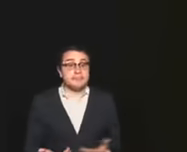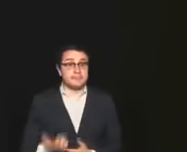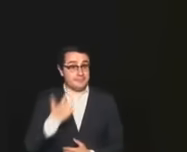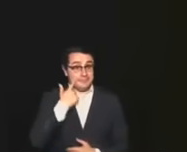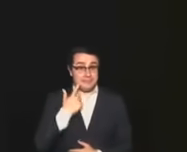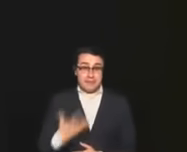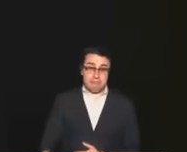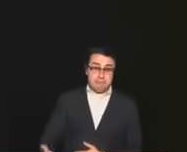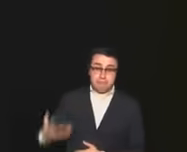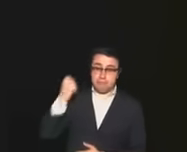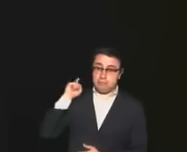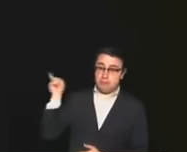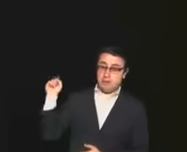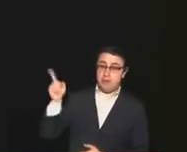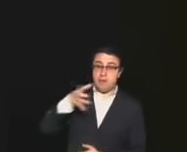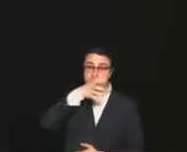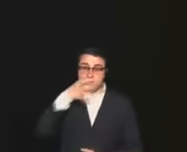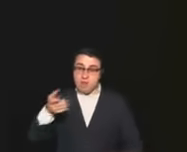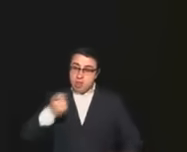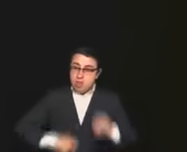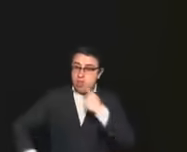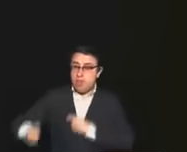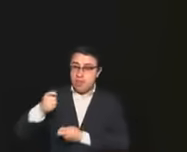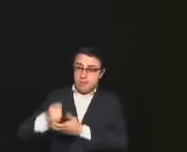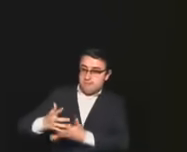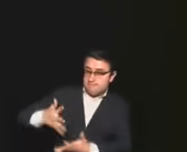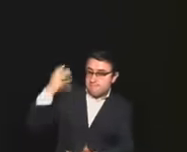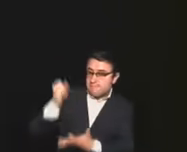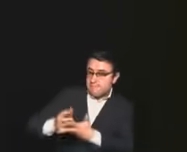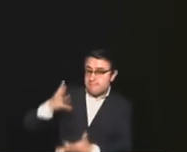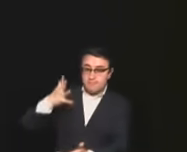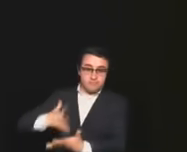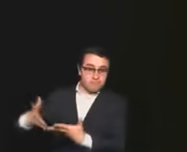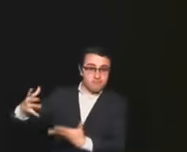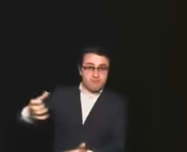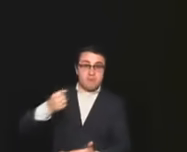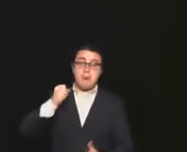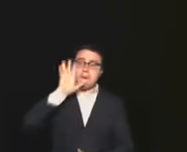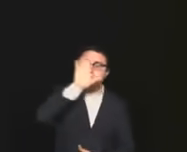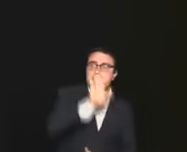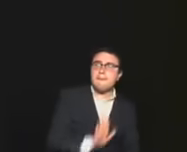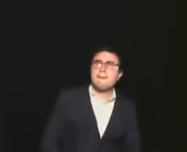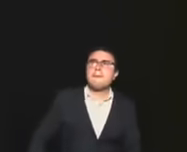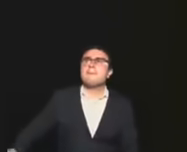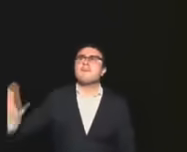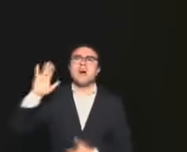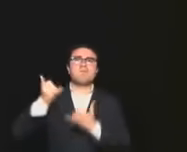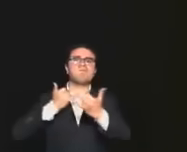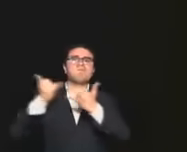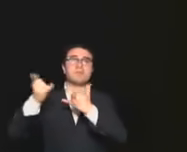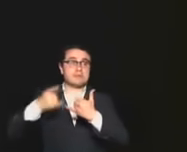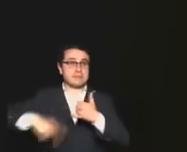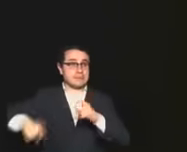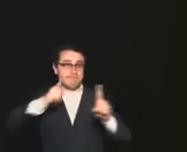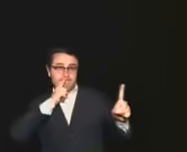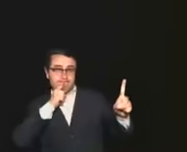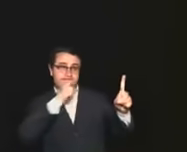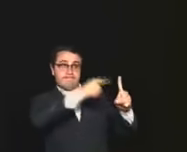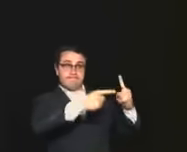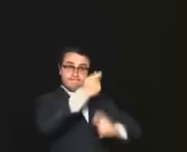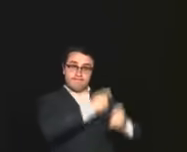financiación tradicional, que era la cocaína, de la violencia colombiana regionalizada, porque apuntaba hacia los Estados